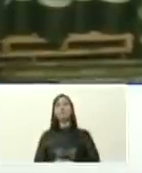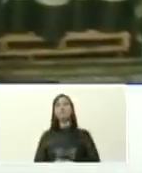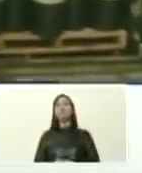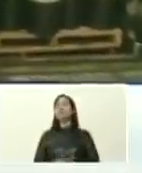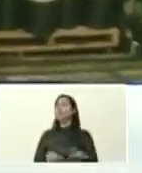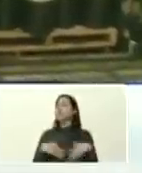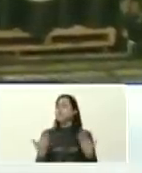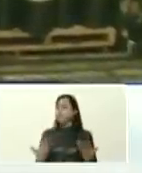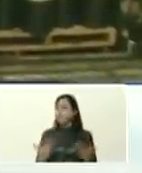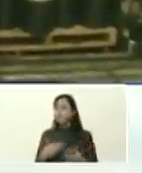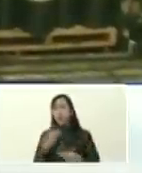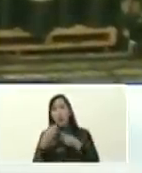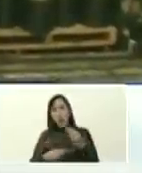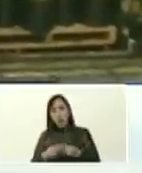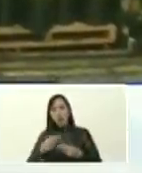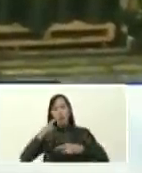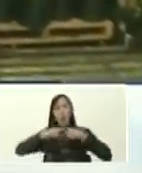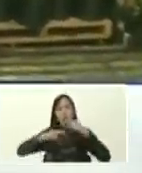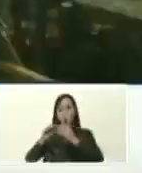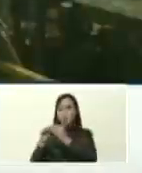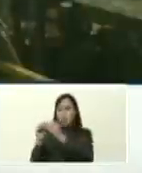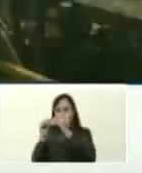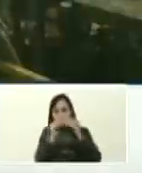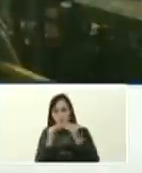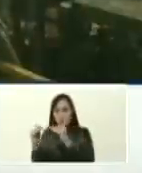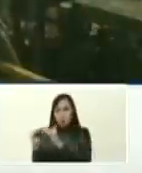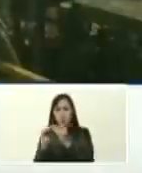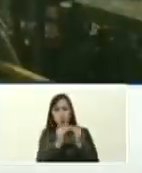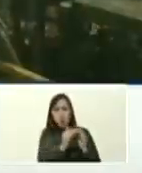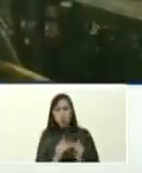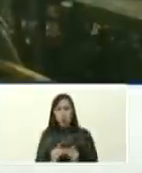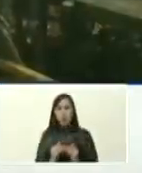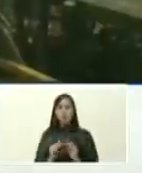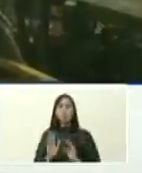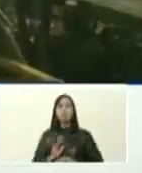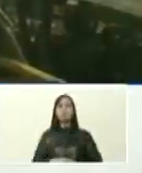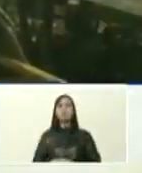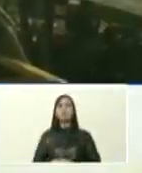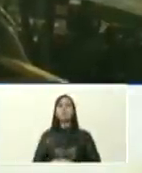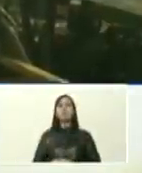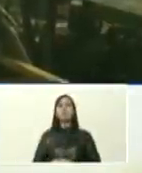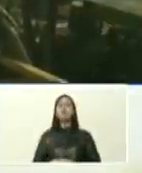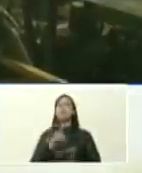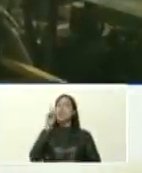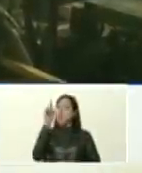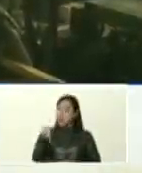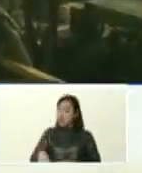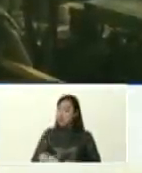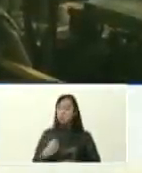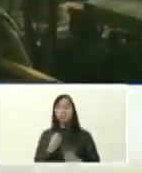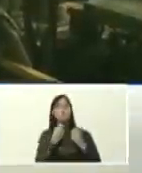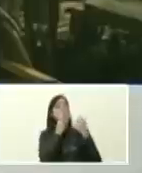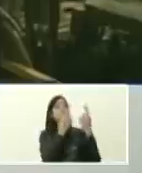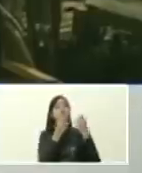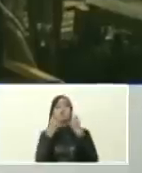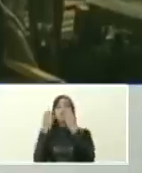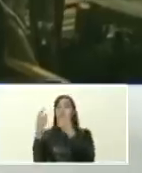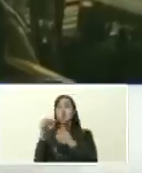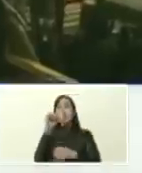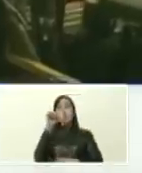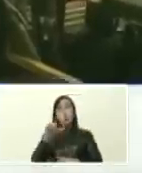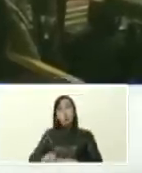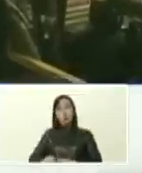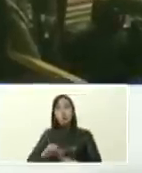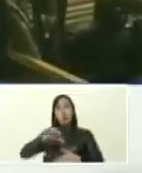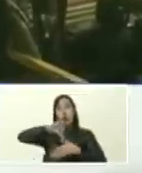para la construcción y reparación de vivienda, y están exportando ya para Sudamérica, para